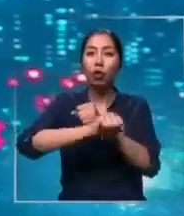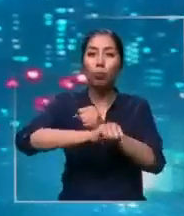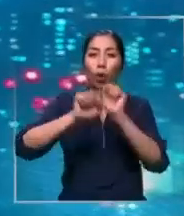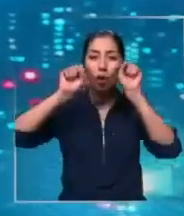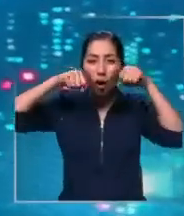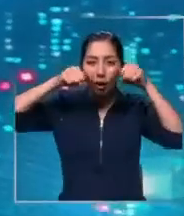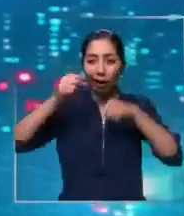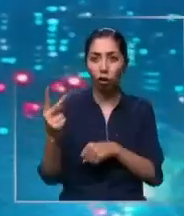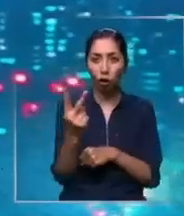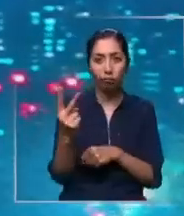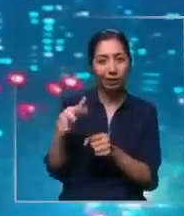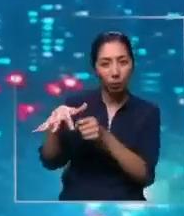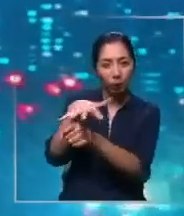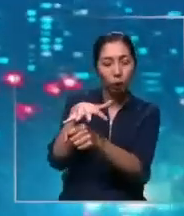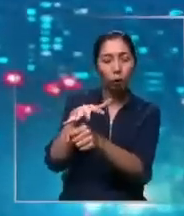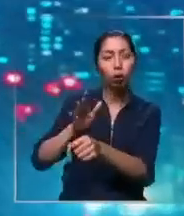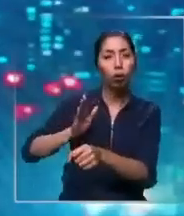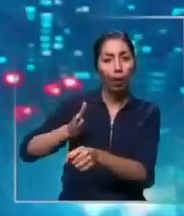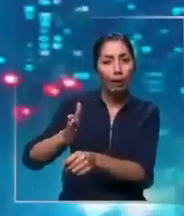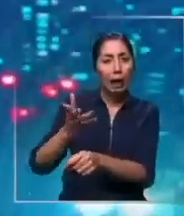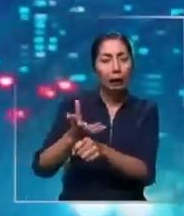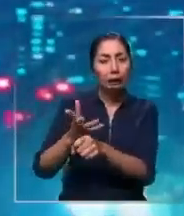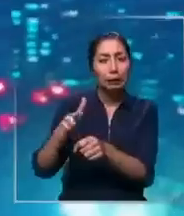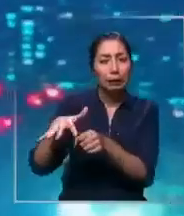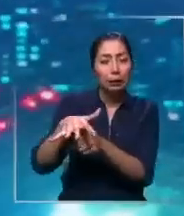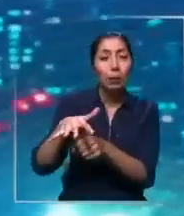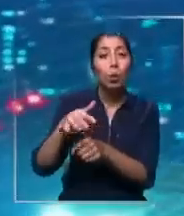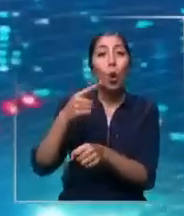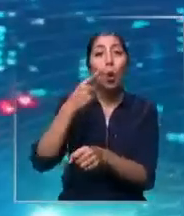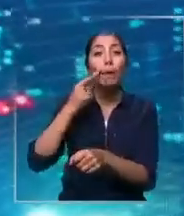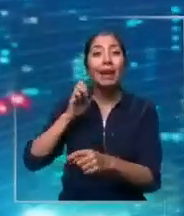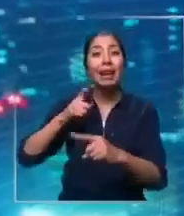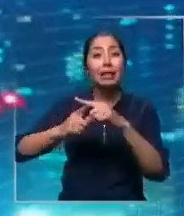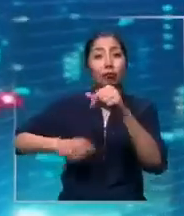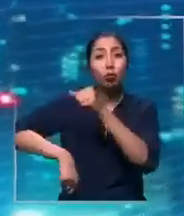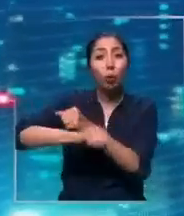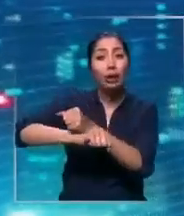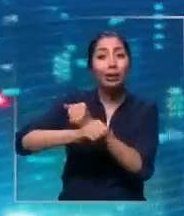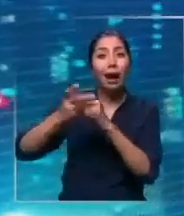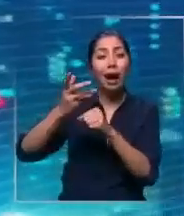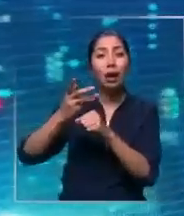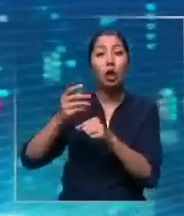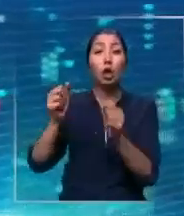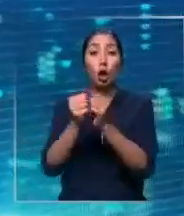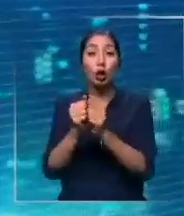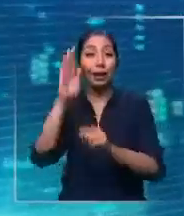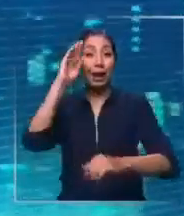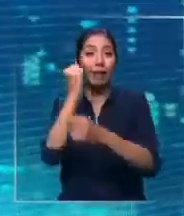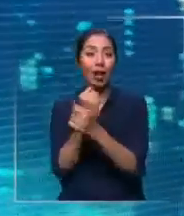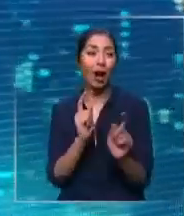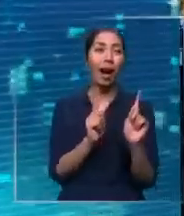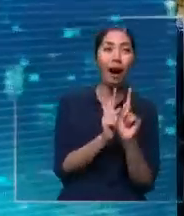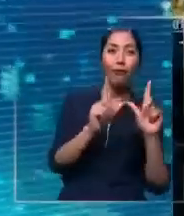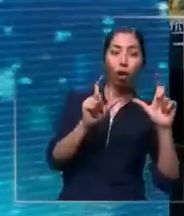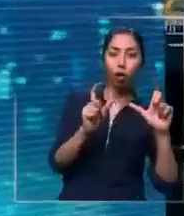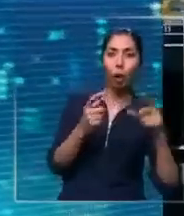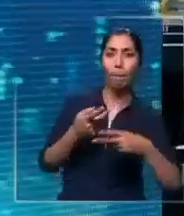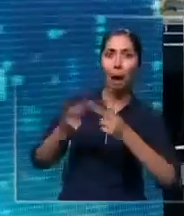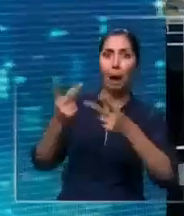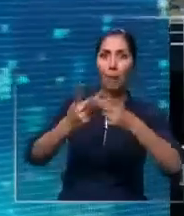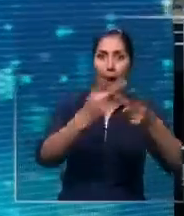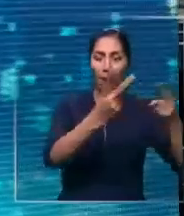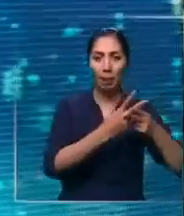controversia luego de que se divulgaran fotografías del exfutbolista con generales de carabineros. Todo esto posterior al llamado